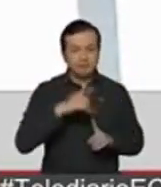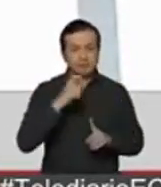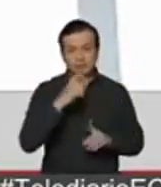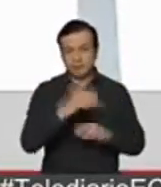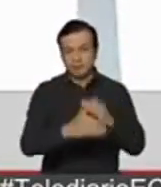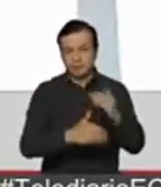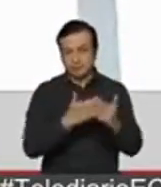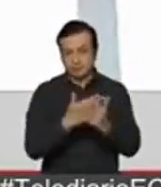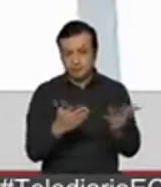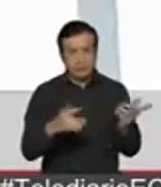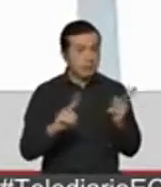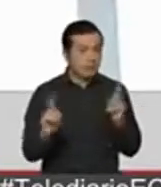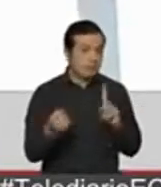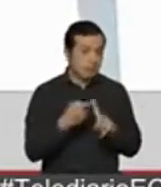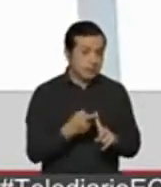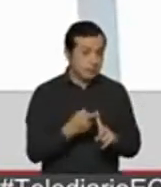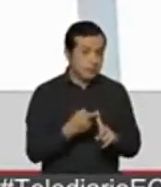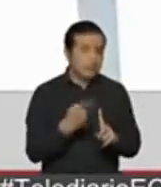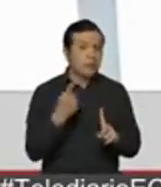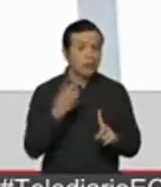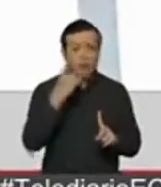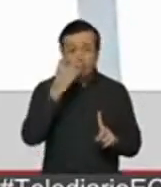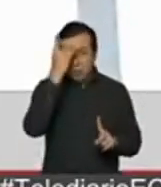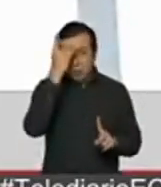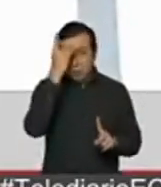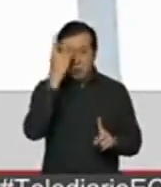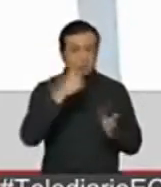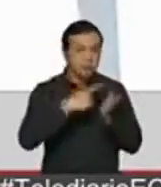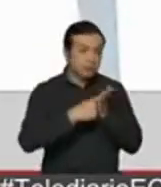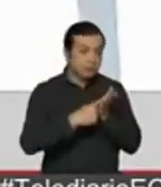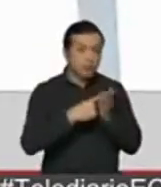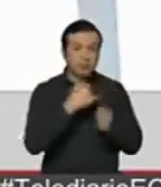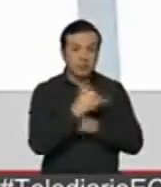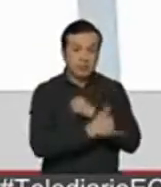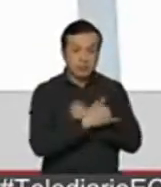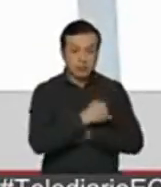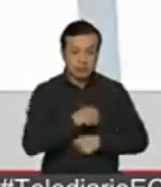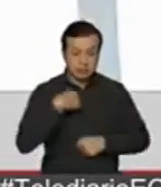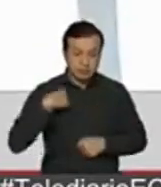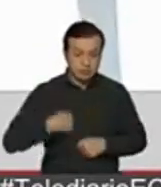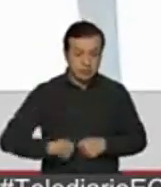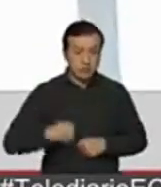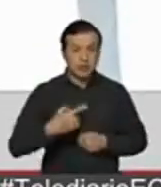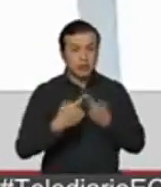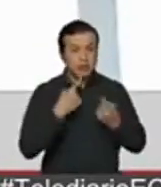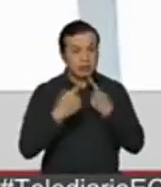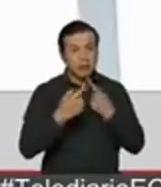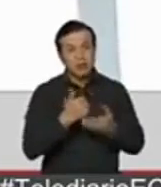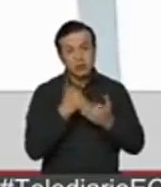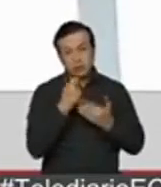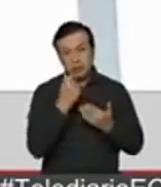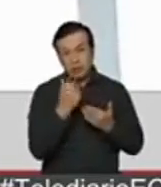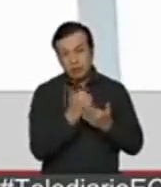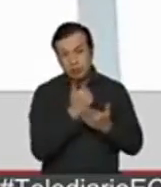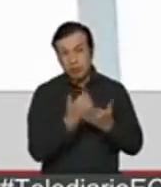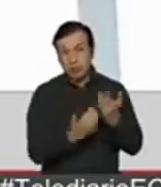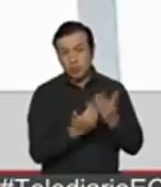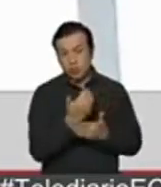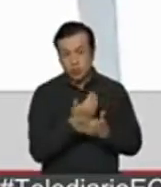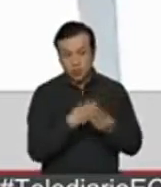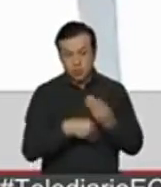ser, primero, buscar una renegociación también de la deuda, por ejemplo, con China, a fin de obtener recursos frescos y a la